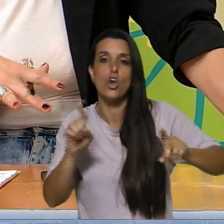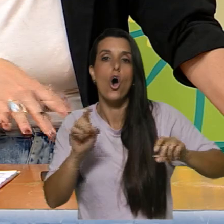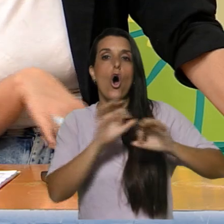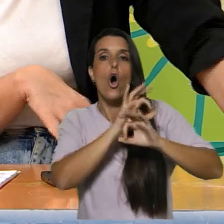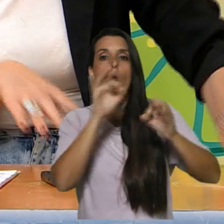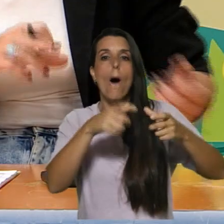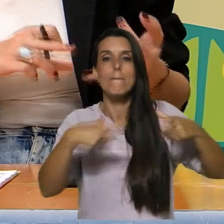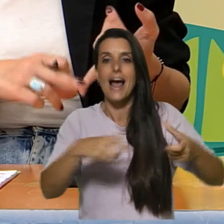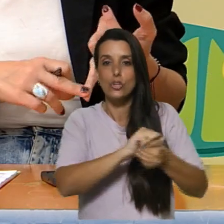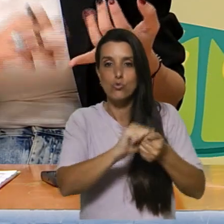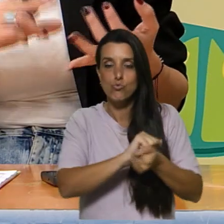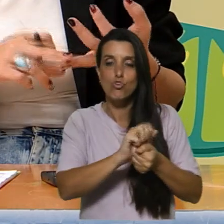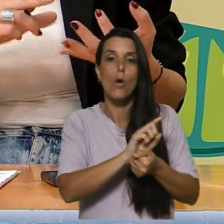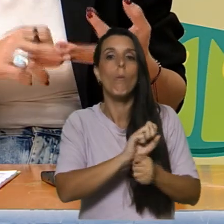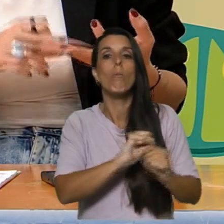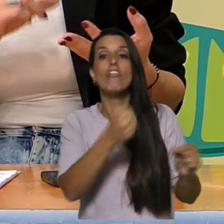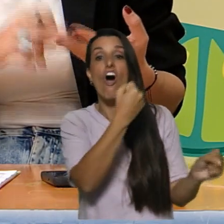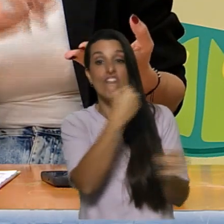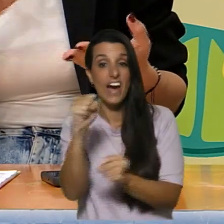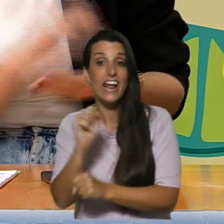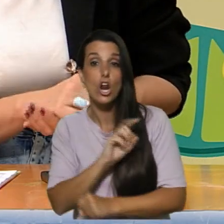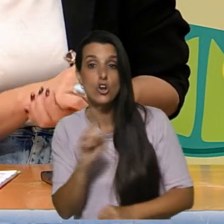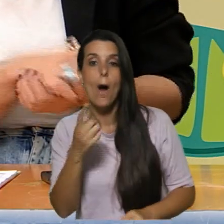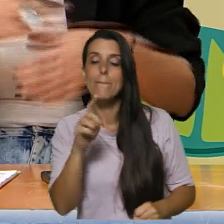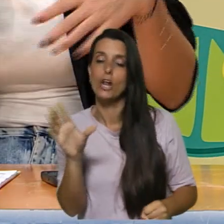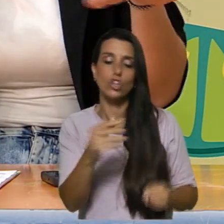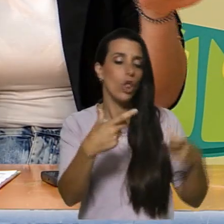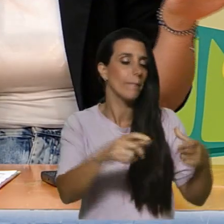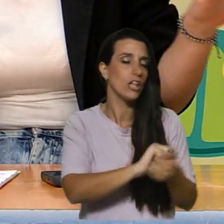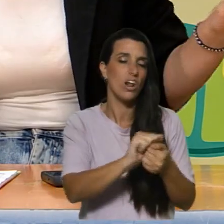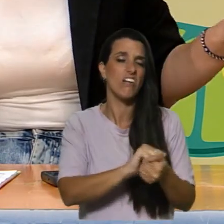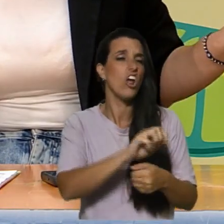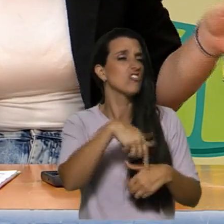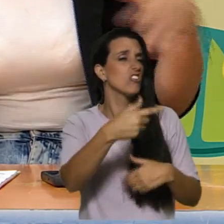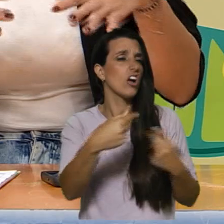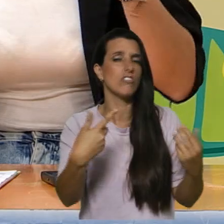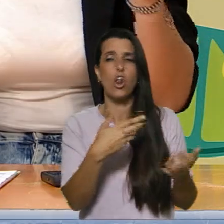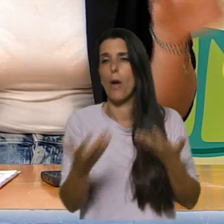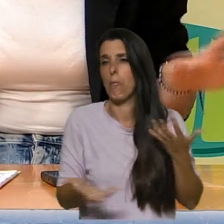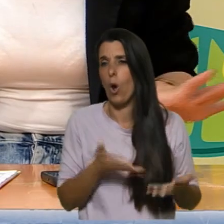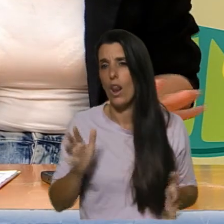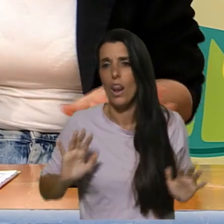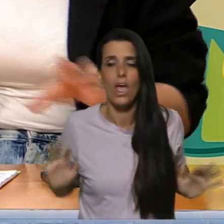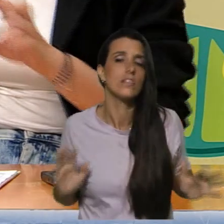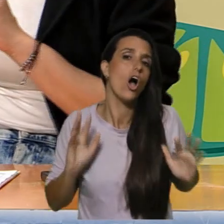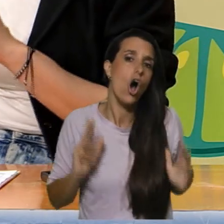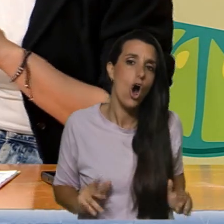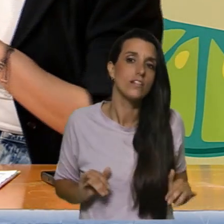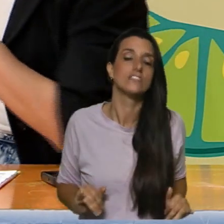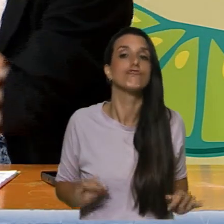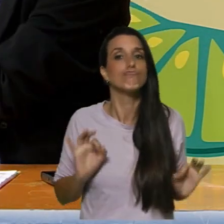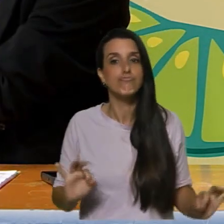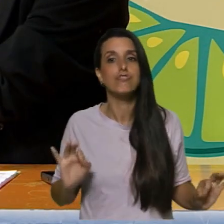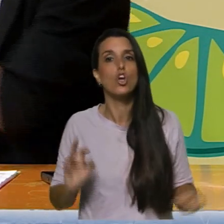sucia. Puedo dejar sin barrer, pero nunca van a encontrar losa sin lavar. Lo demás no me molesta mucho. Trato de mantener un orden. Tenés todo bajo